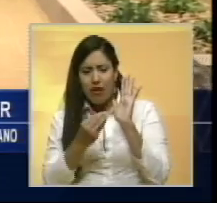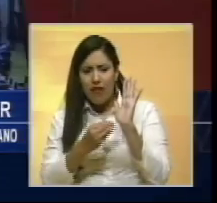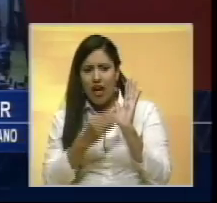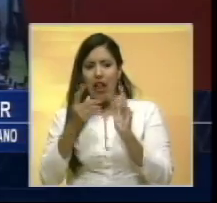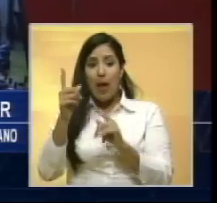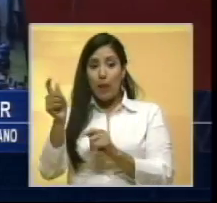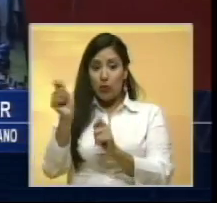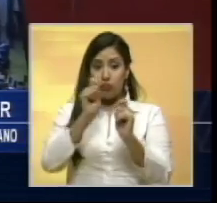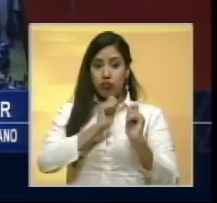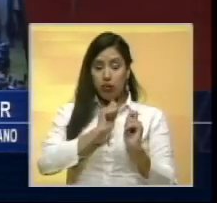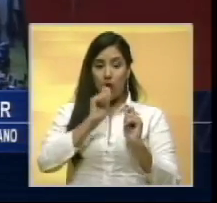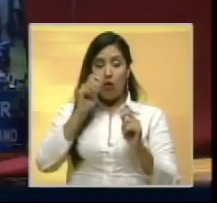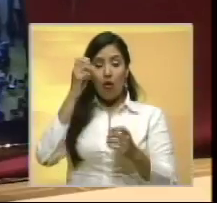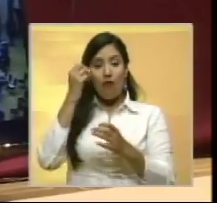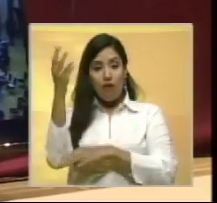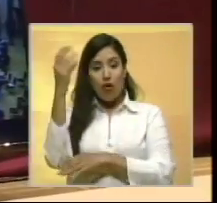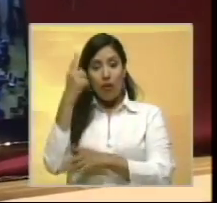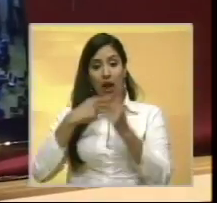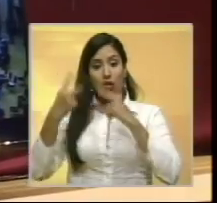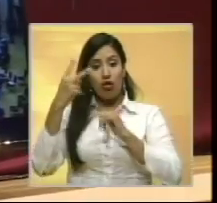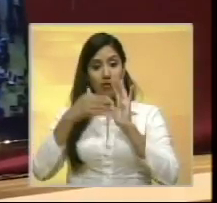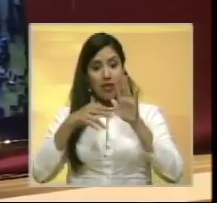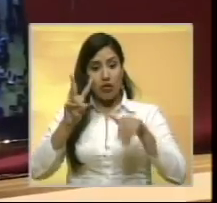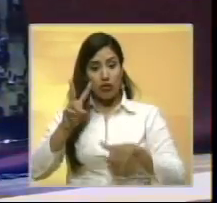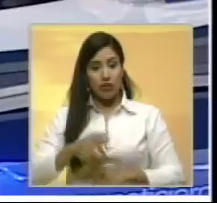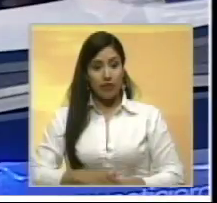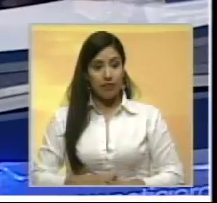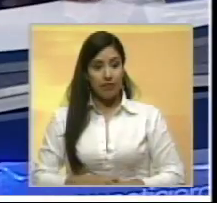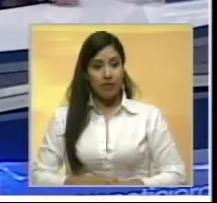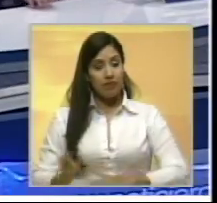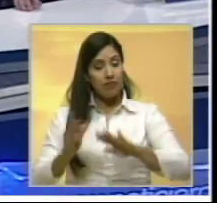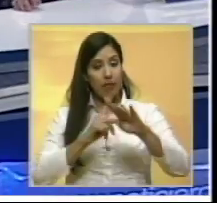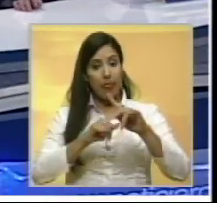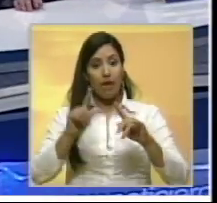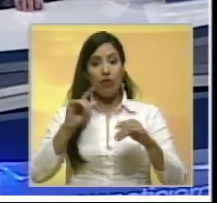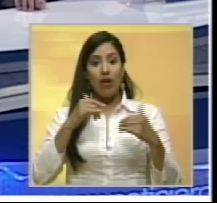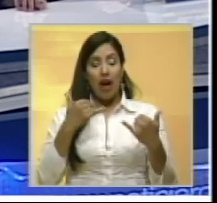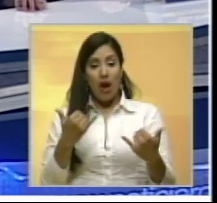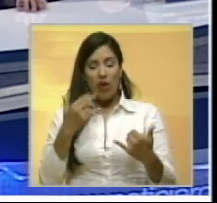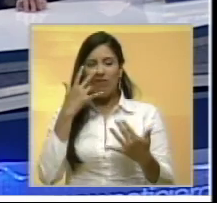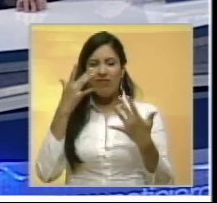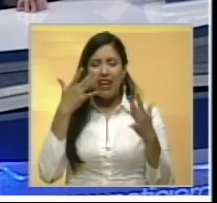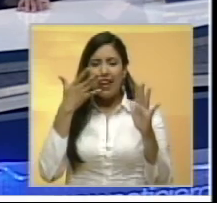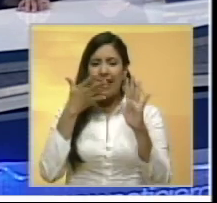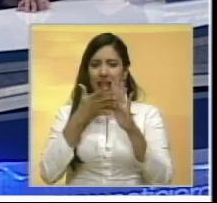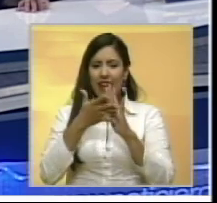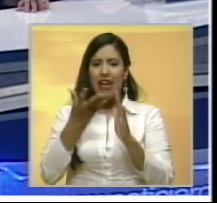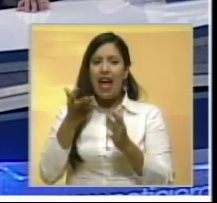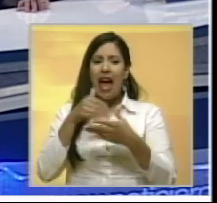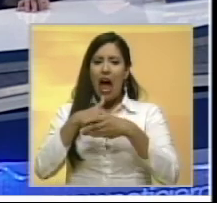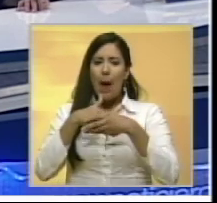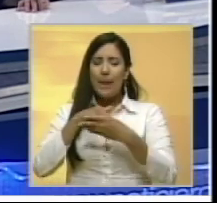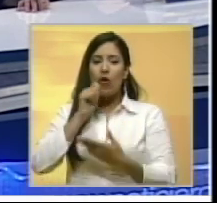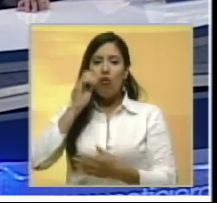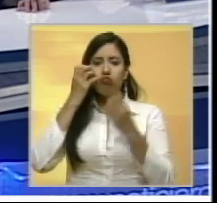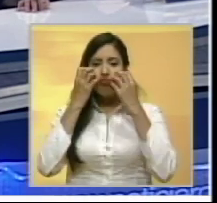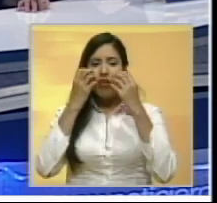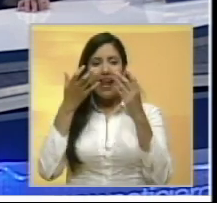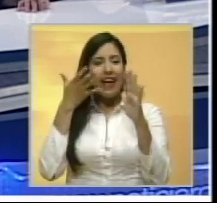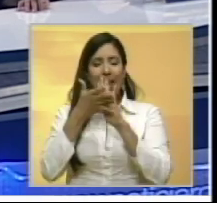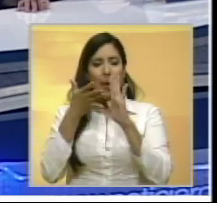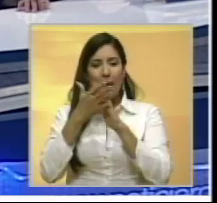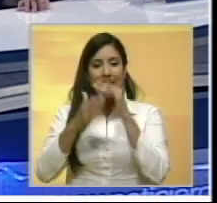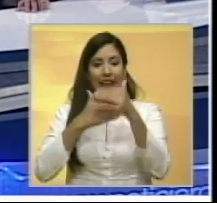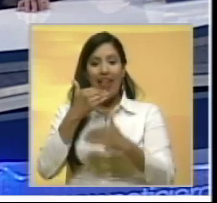miembros cuando fue incorporado al foro en el año 2012. Bien, y ahora veamos qué nos tiene nuestro compañero Gregorio Rojas en